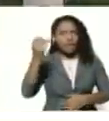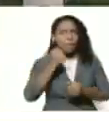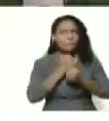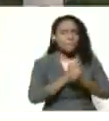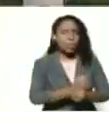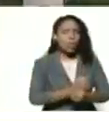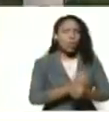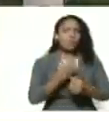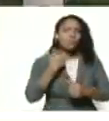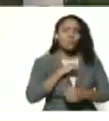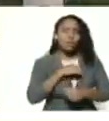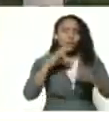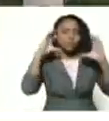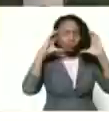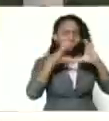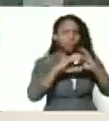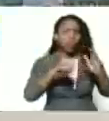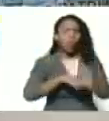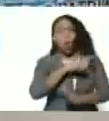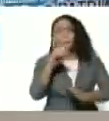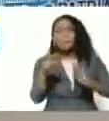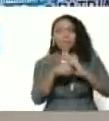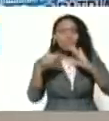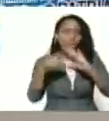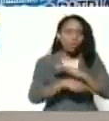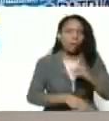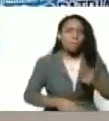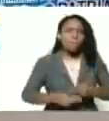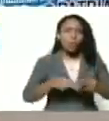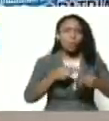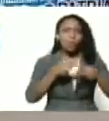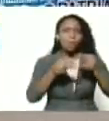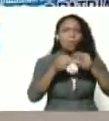pasión, nuestra dedicación absoluta a la construcción